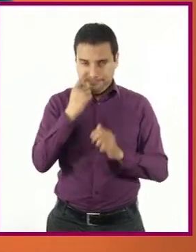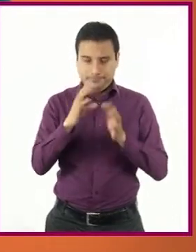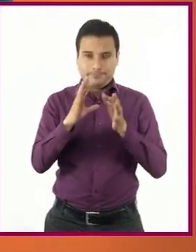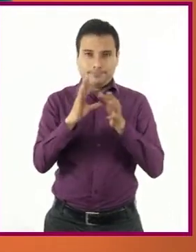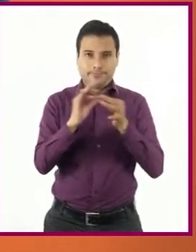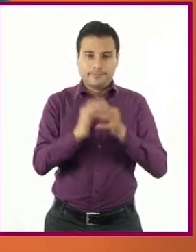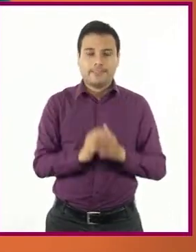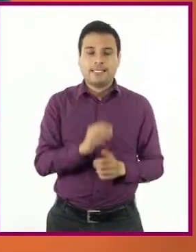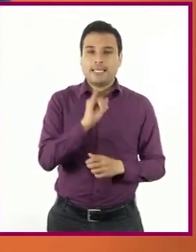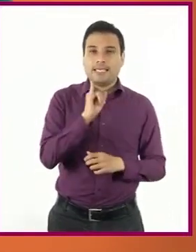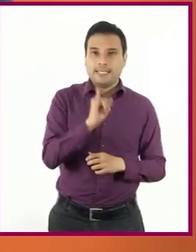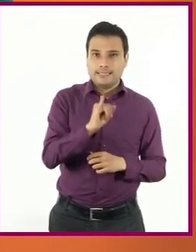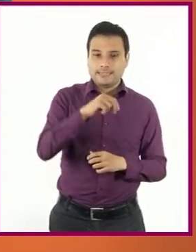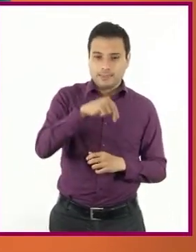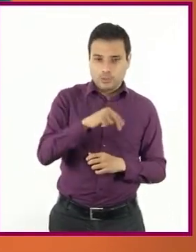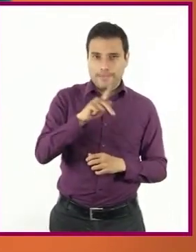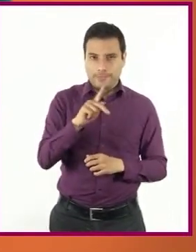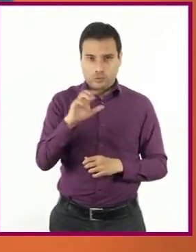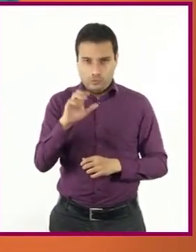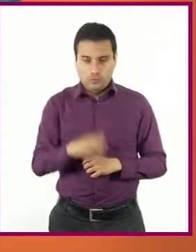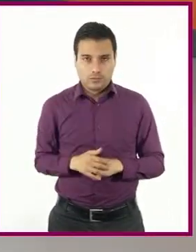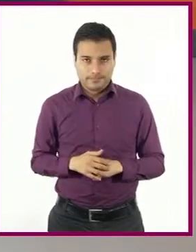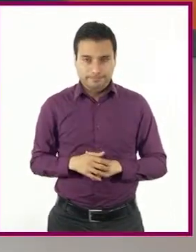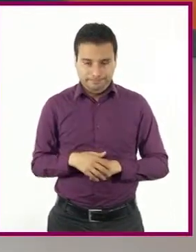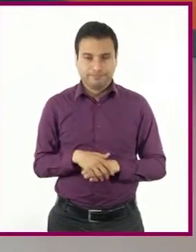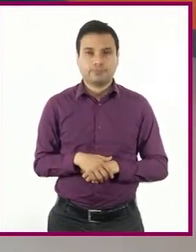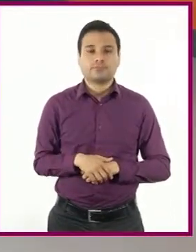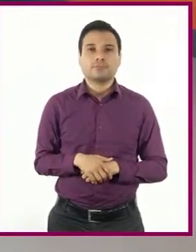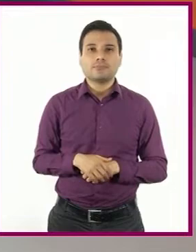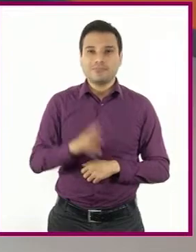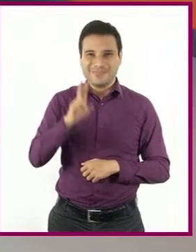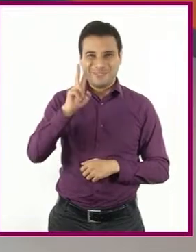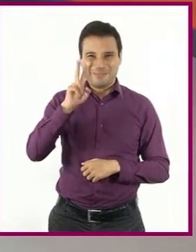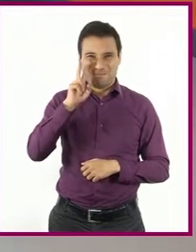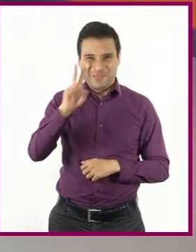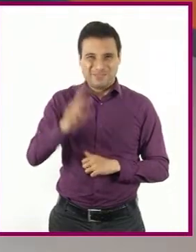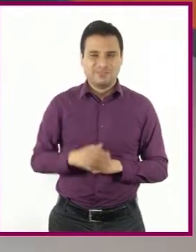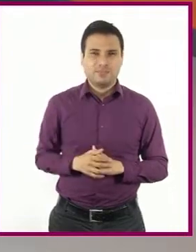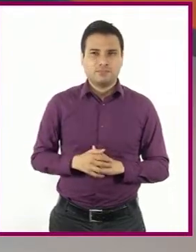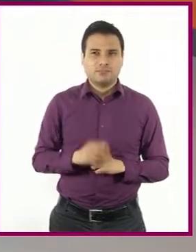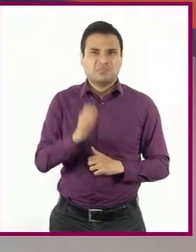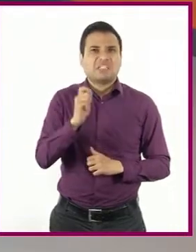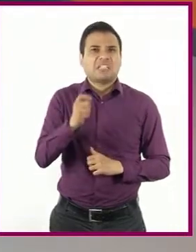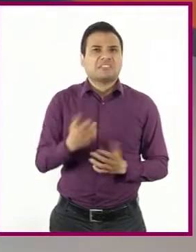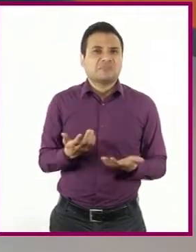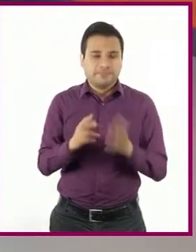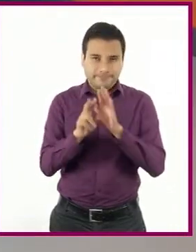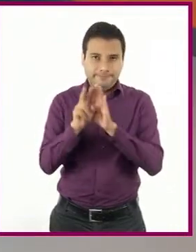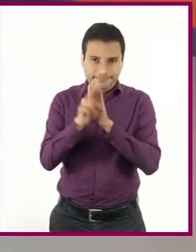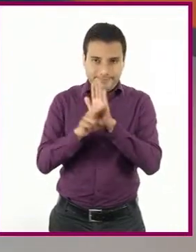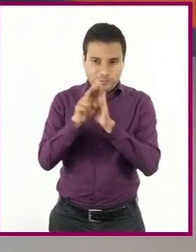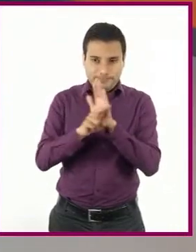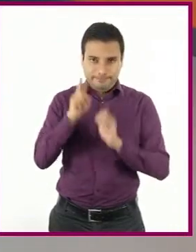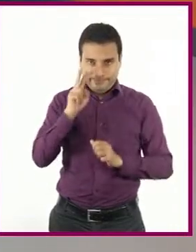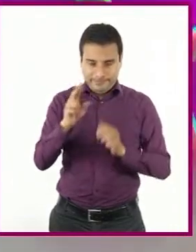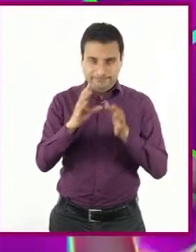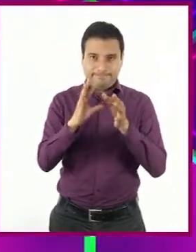Índice Nacional de Precios al Consumidor. Veamos en qué consiste en el siguiente audiovisual.